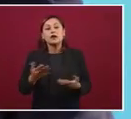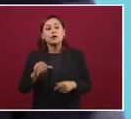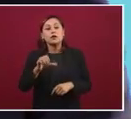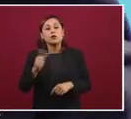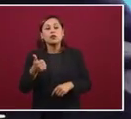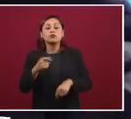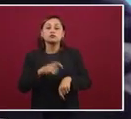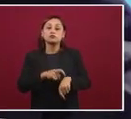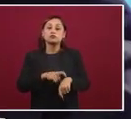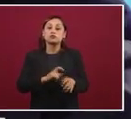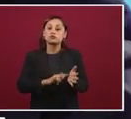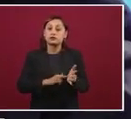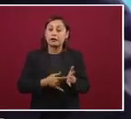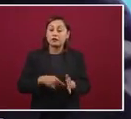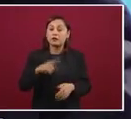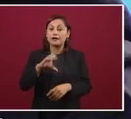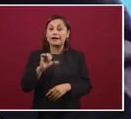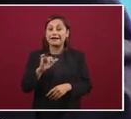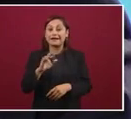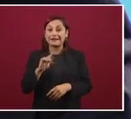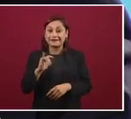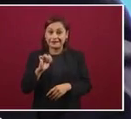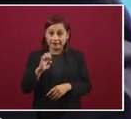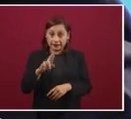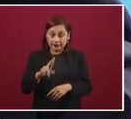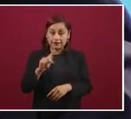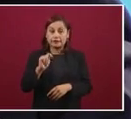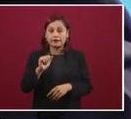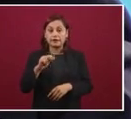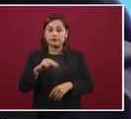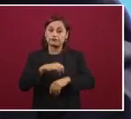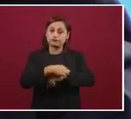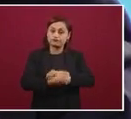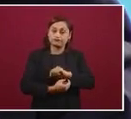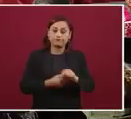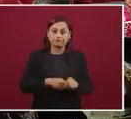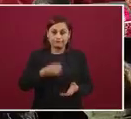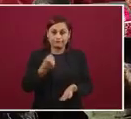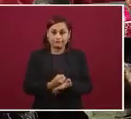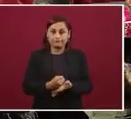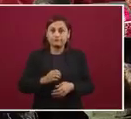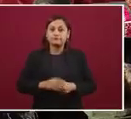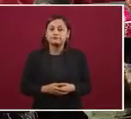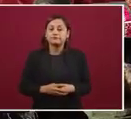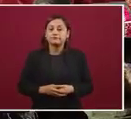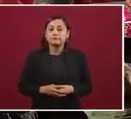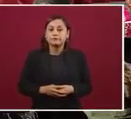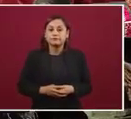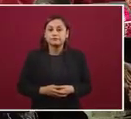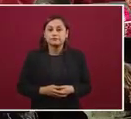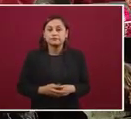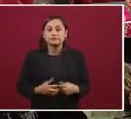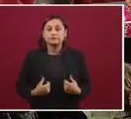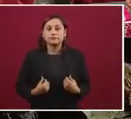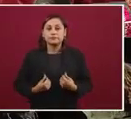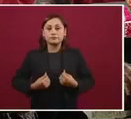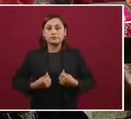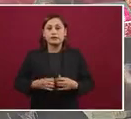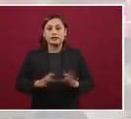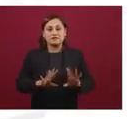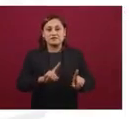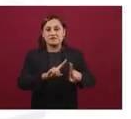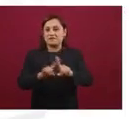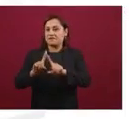este reloj cartier tan pues quien le disfruta de este tipo de ha calado hondo en diversos personajes